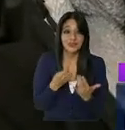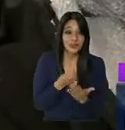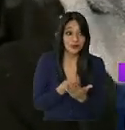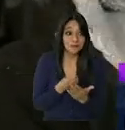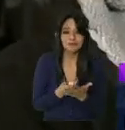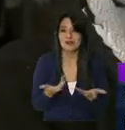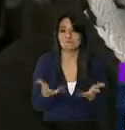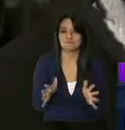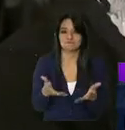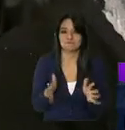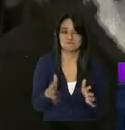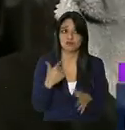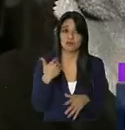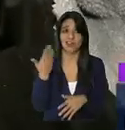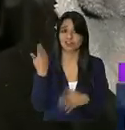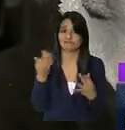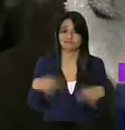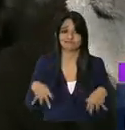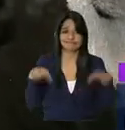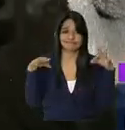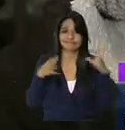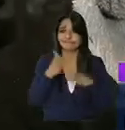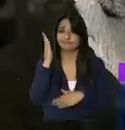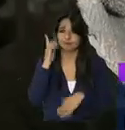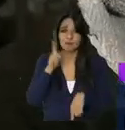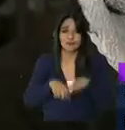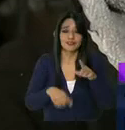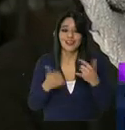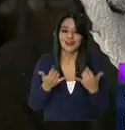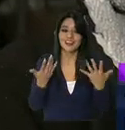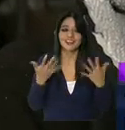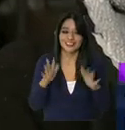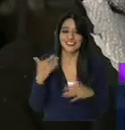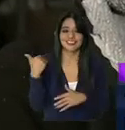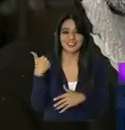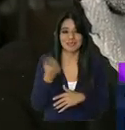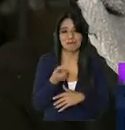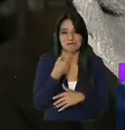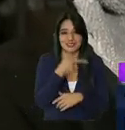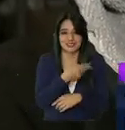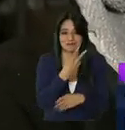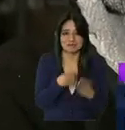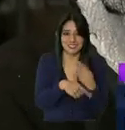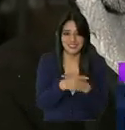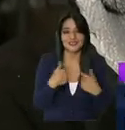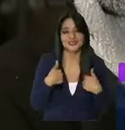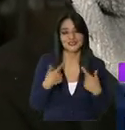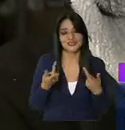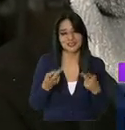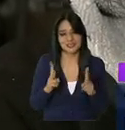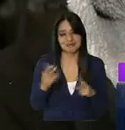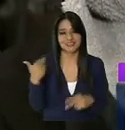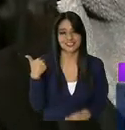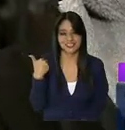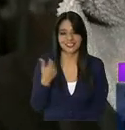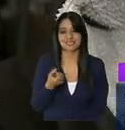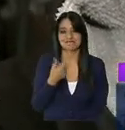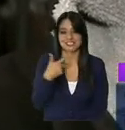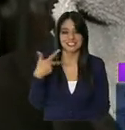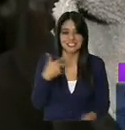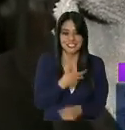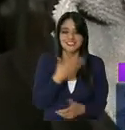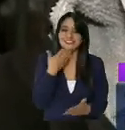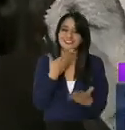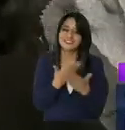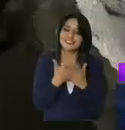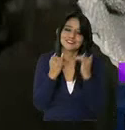no tenía para comprar, no podíamos salir porque ya tengo pastillas para mis hijos y para mí también tengo medicamento. Gracias, señorita,